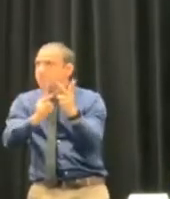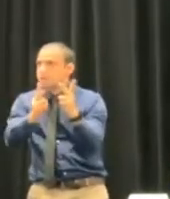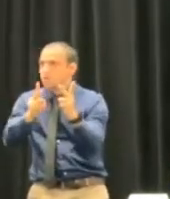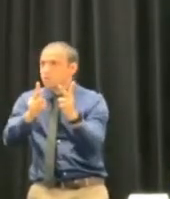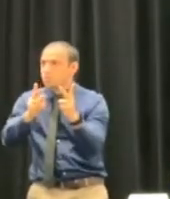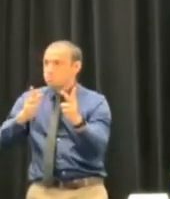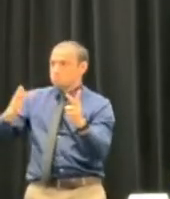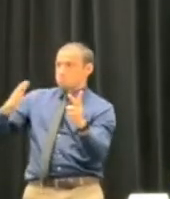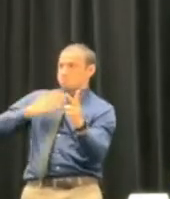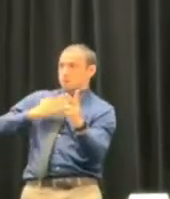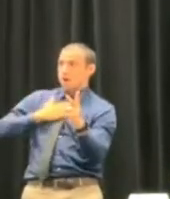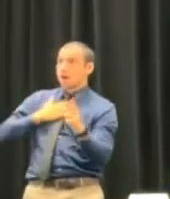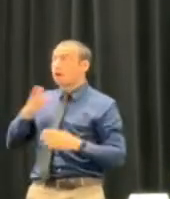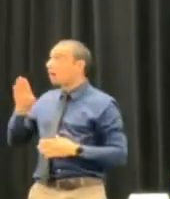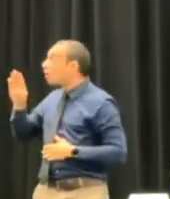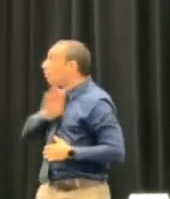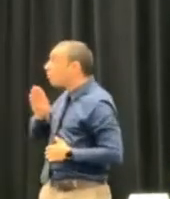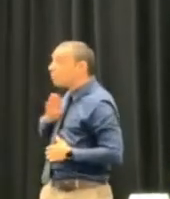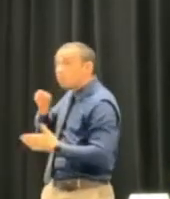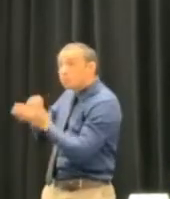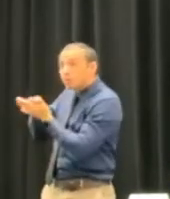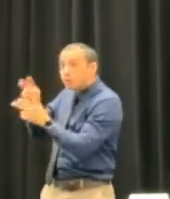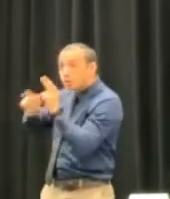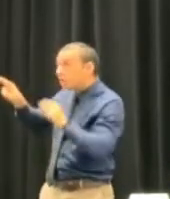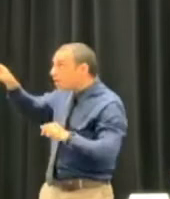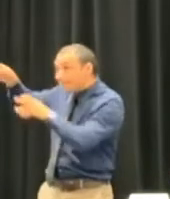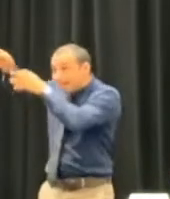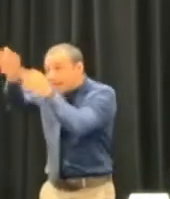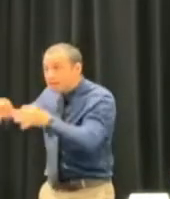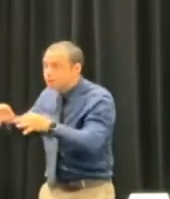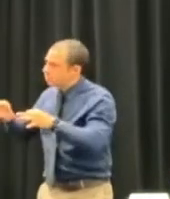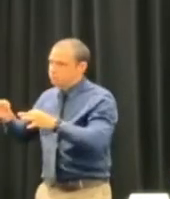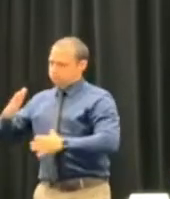nuestro presupuesto a primera hora